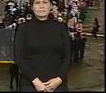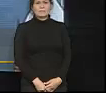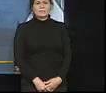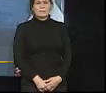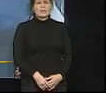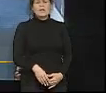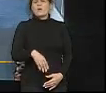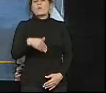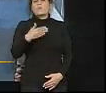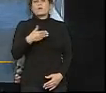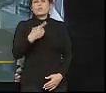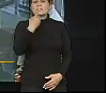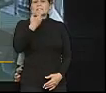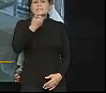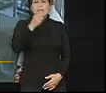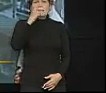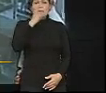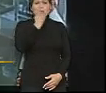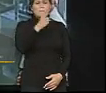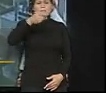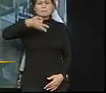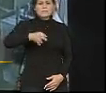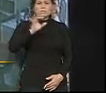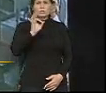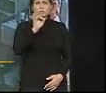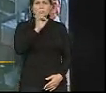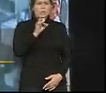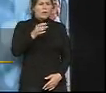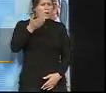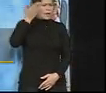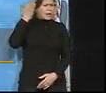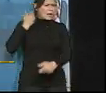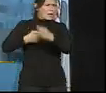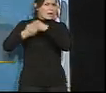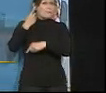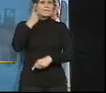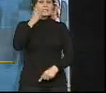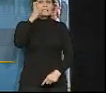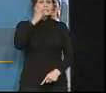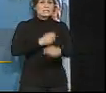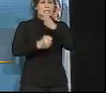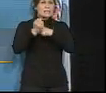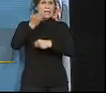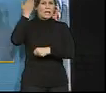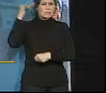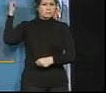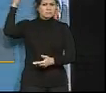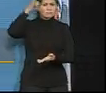Esto acontecía el 16 de mayo del año 1988, hace exactamente 27 años.